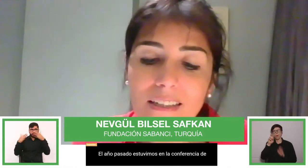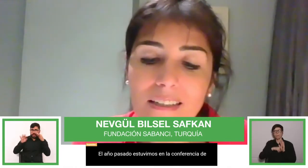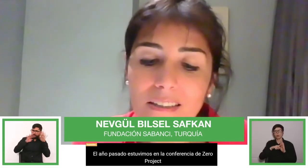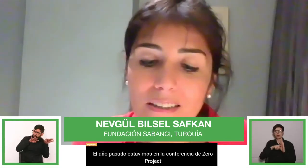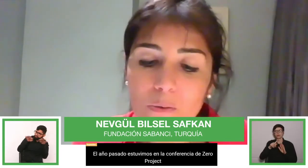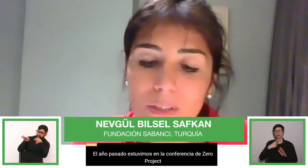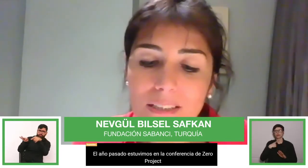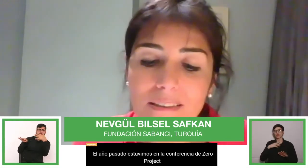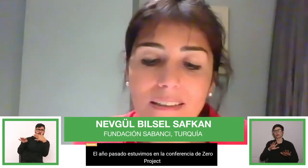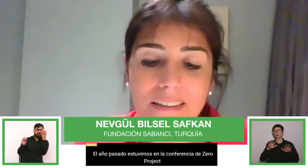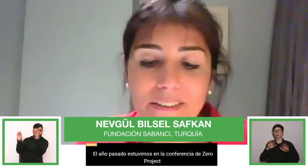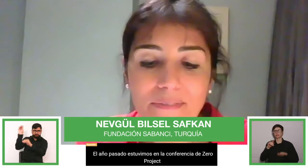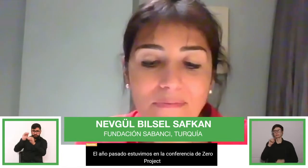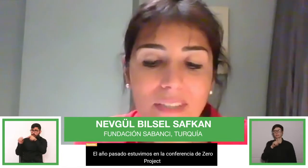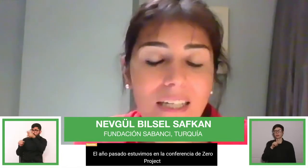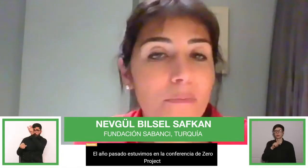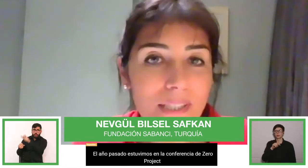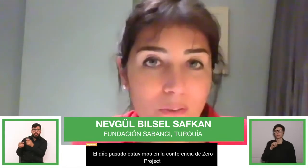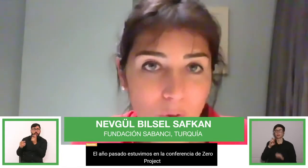también fue el proyecto de